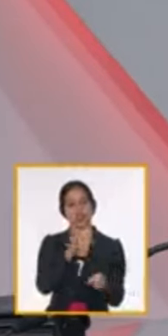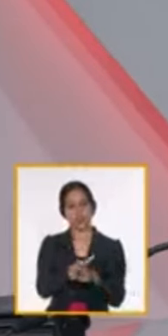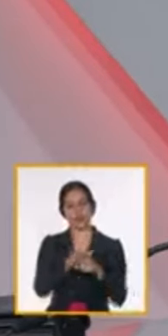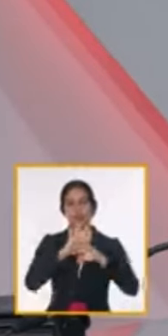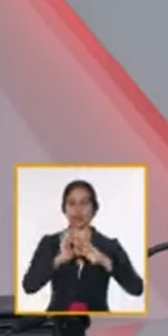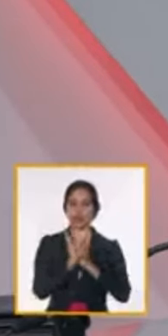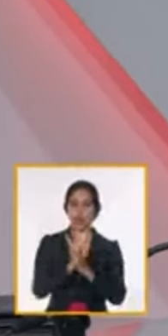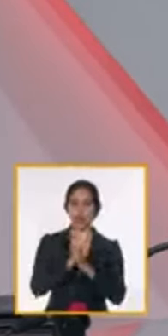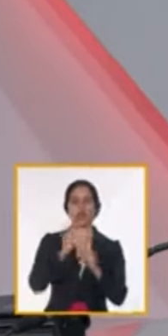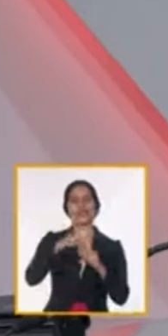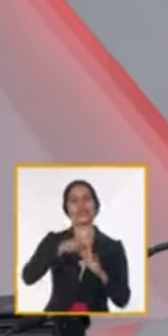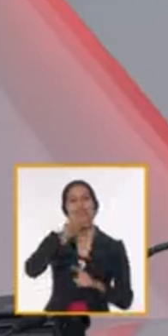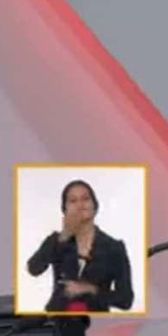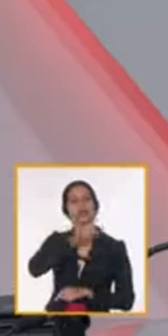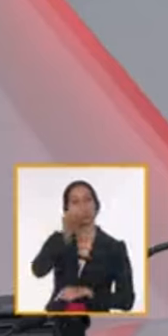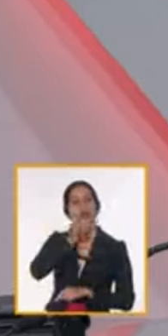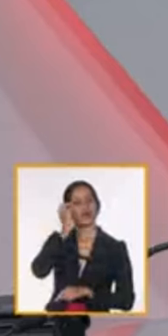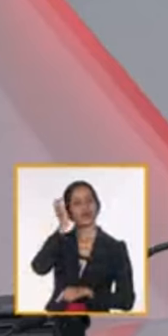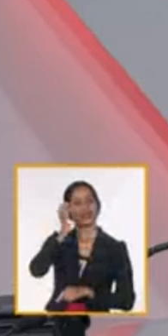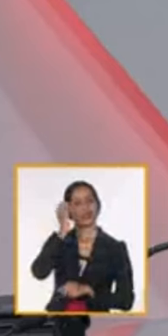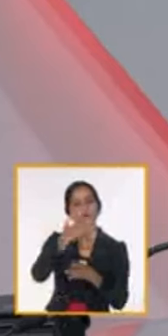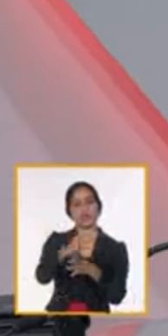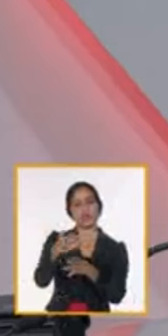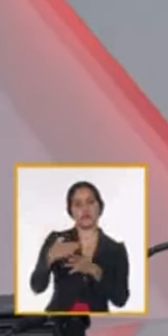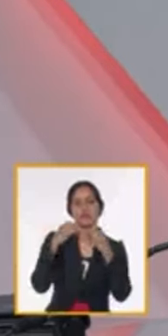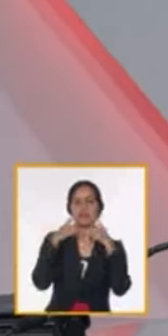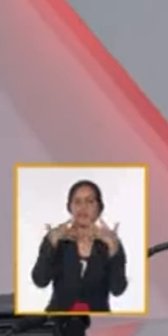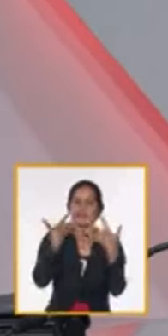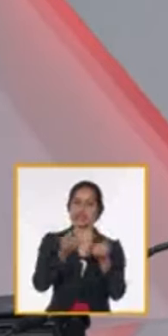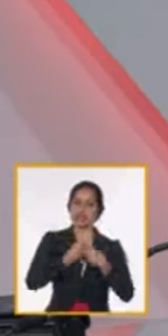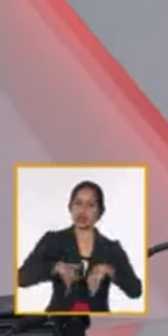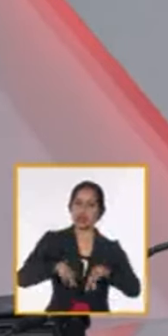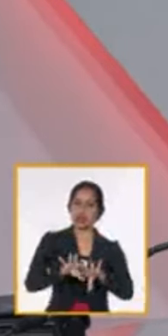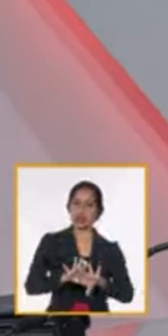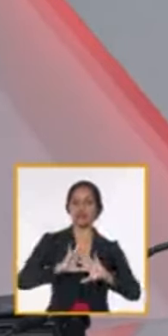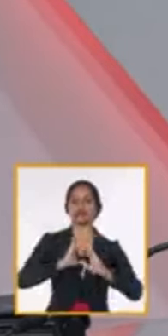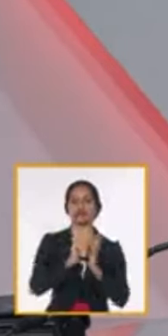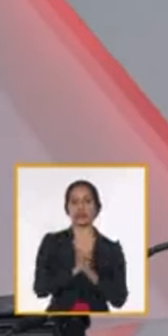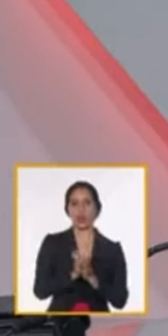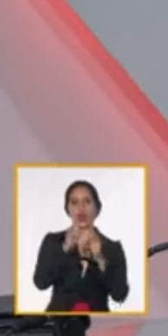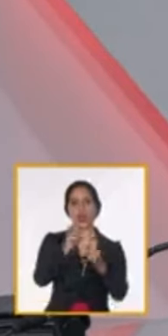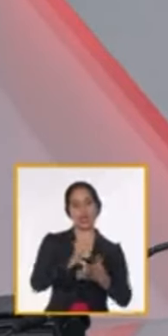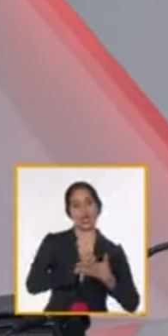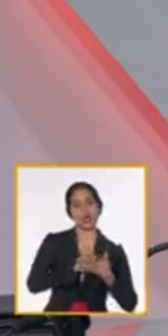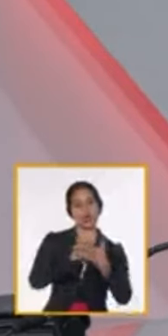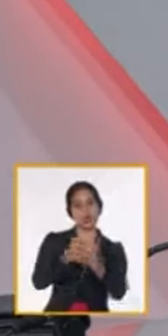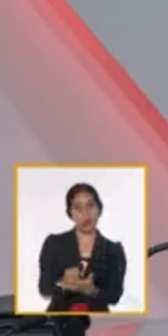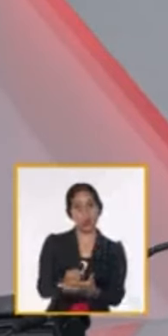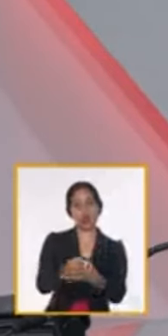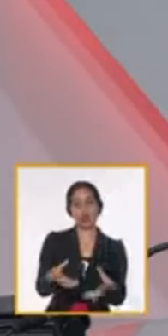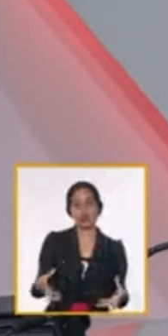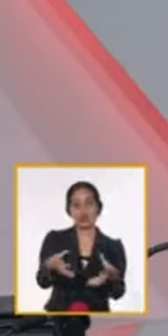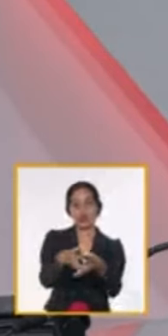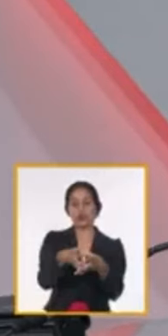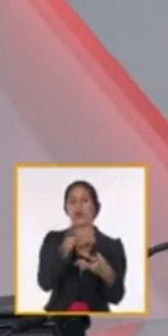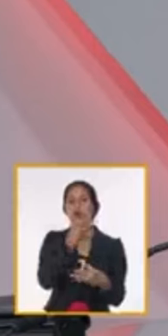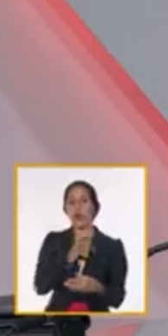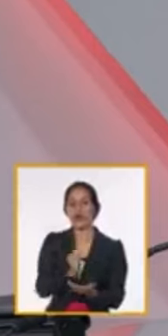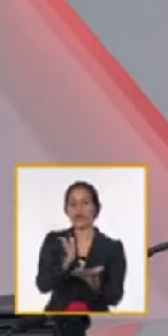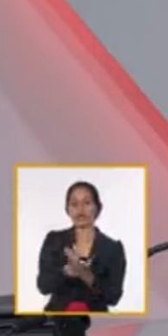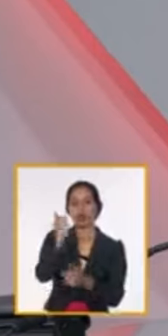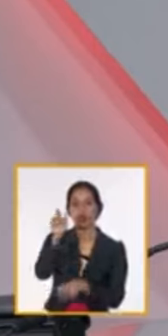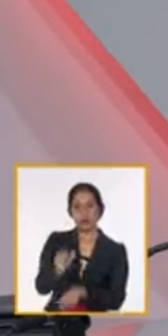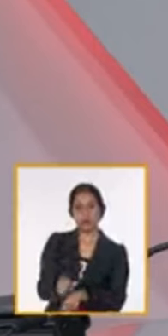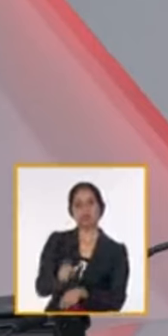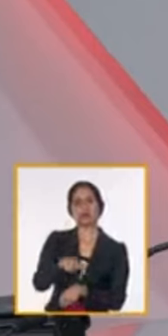testimonio de primera mano sobre este importante suceso que generó la solidaridad del movimiento estudiantil cubano del pueblo